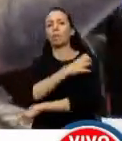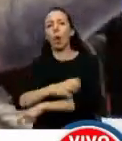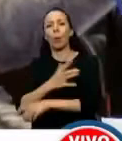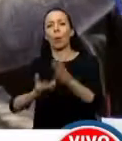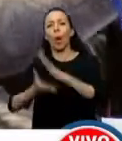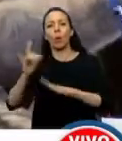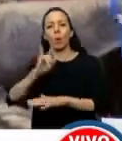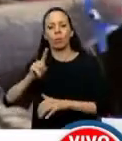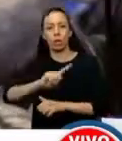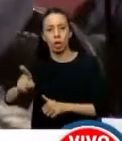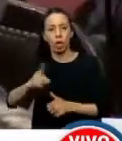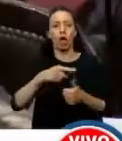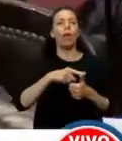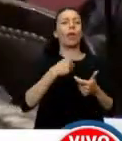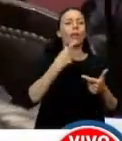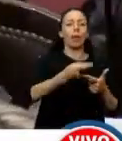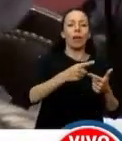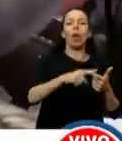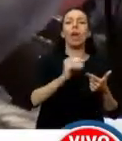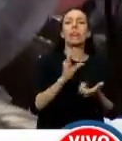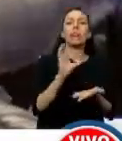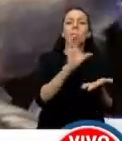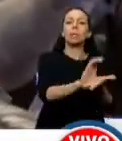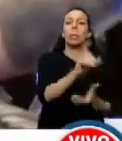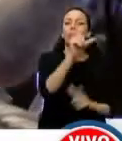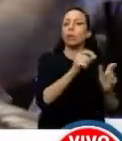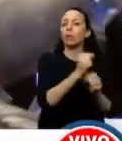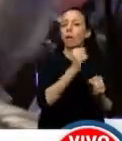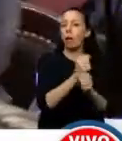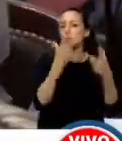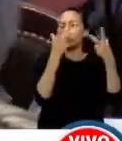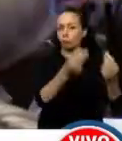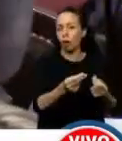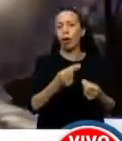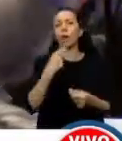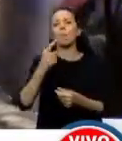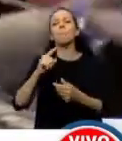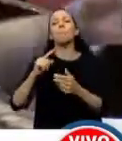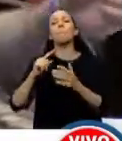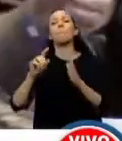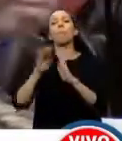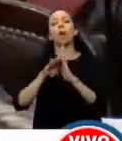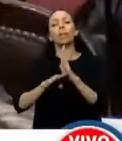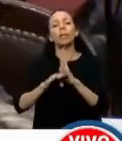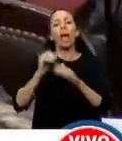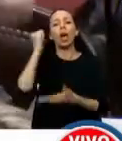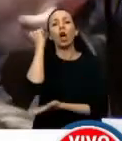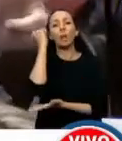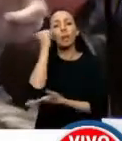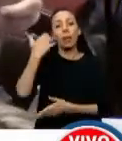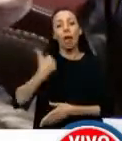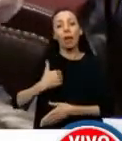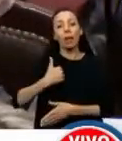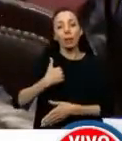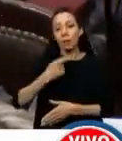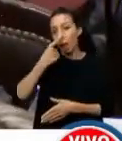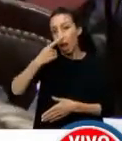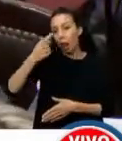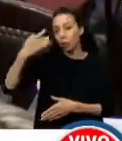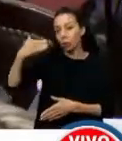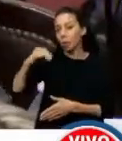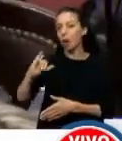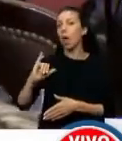Desde Patria Grande y desde vos en lo personal, ¿qué lectura haces? ¿Qué posicionamiento han tomado al respecto, además de la condena, obviamente? No, por supuesto,